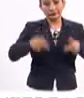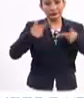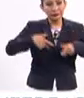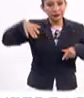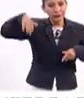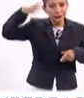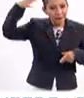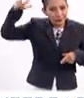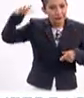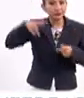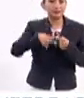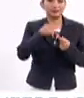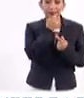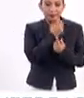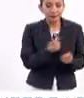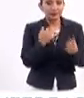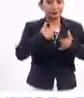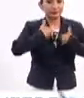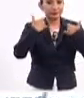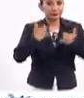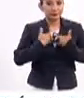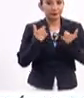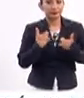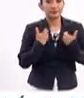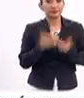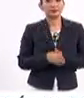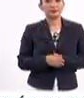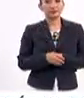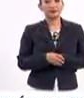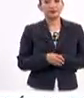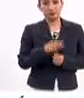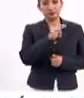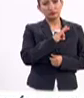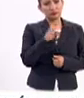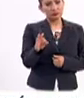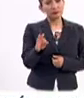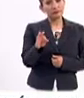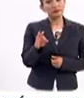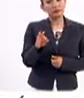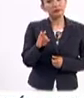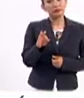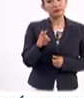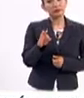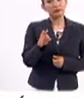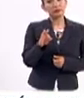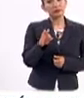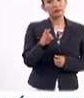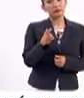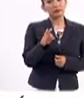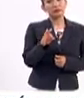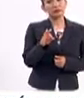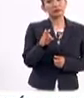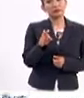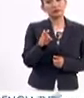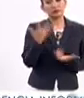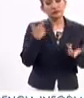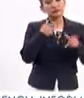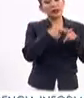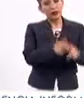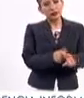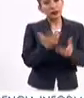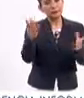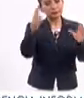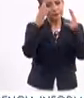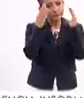personas adultas, niños, jóvenes puedan, digamos, continuar